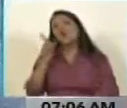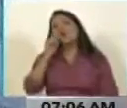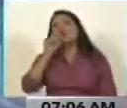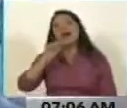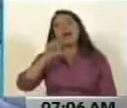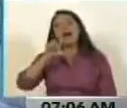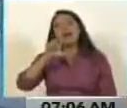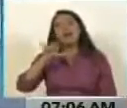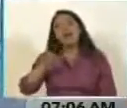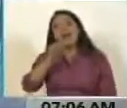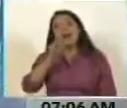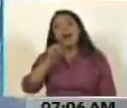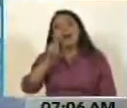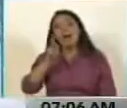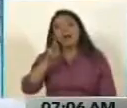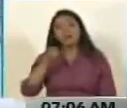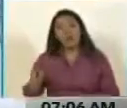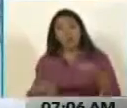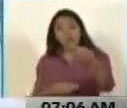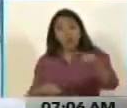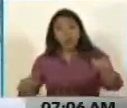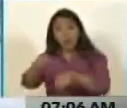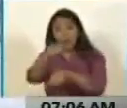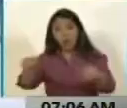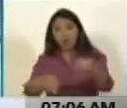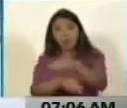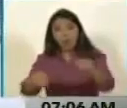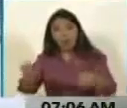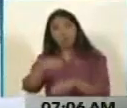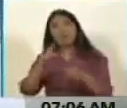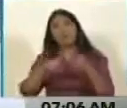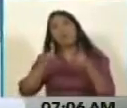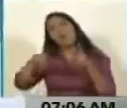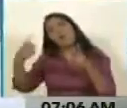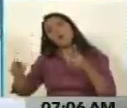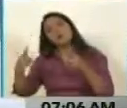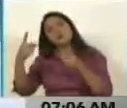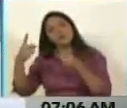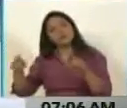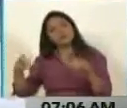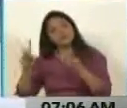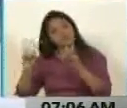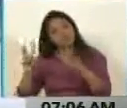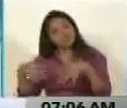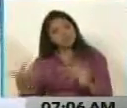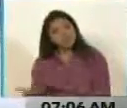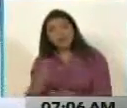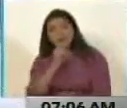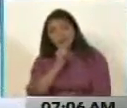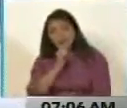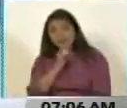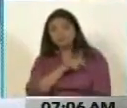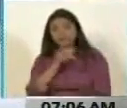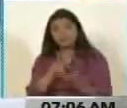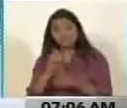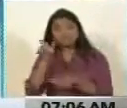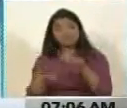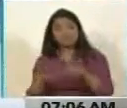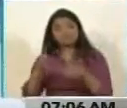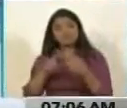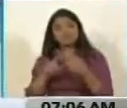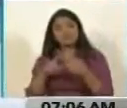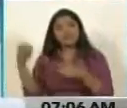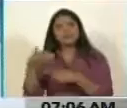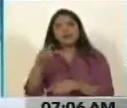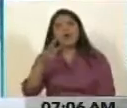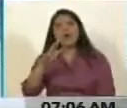sobre el joropo oriental venezolano, otro que se hizo sobre el Jitiplás. Y eso va a ser con los maestros en persona. Ahí va a estar Willy Tango con el